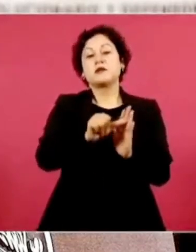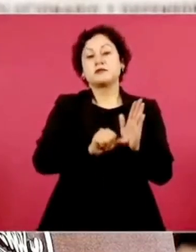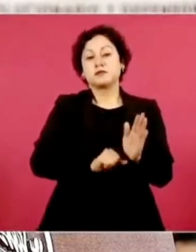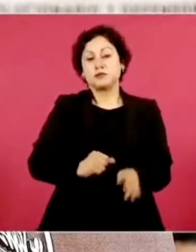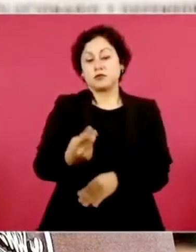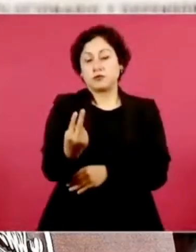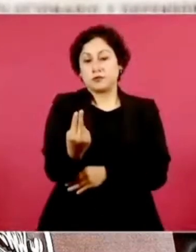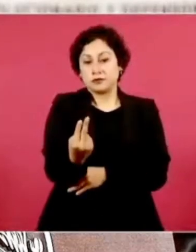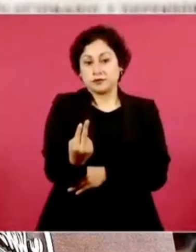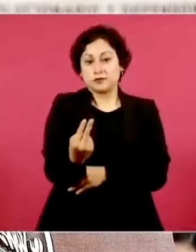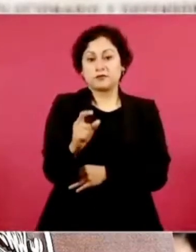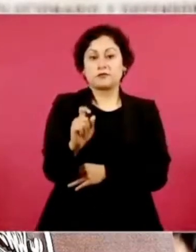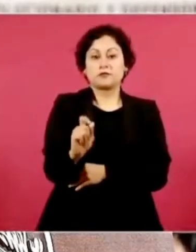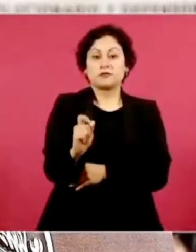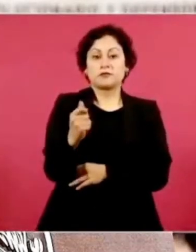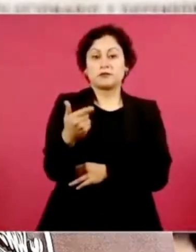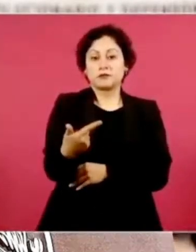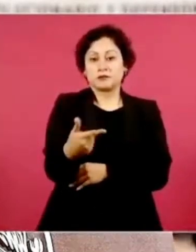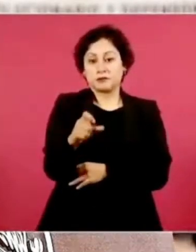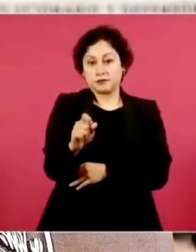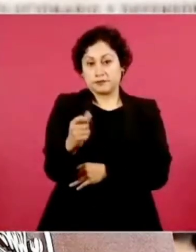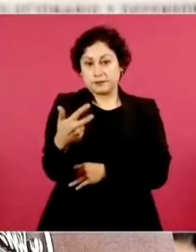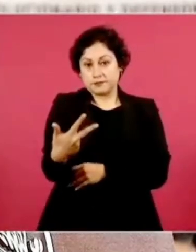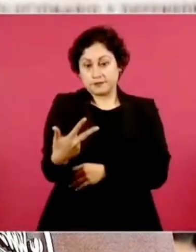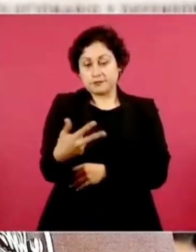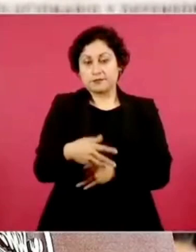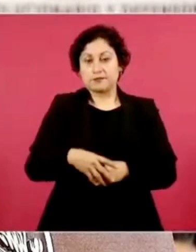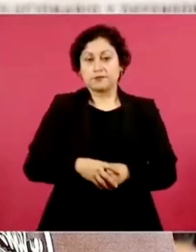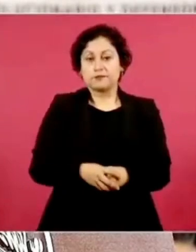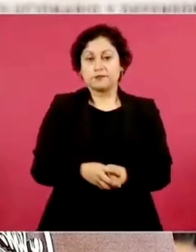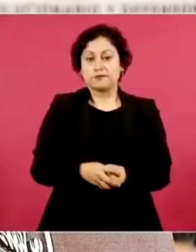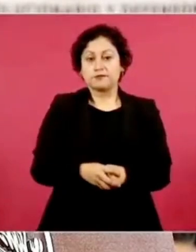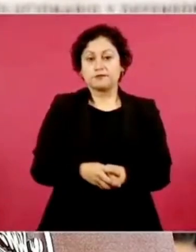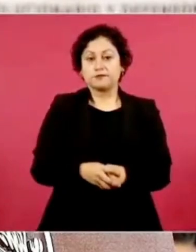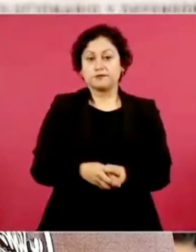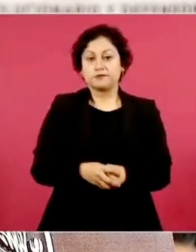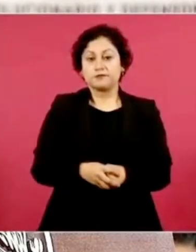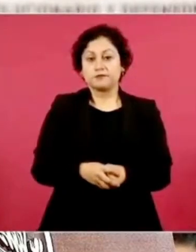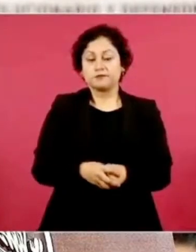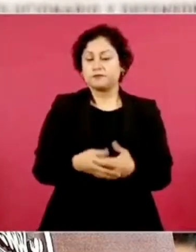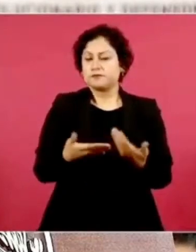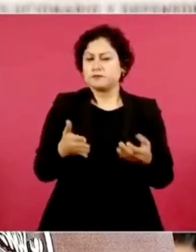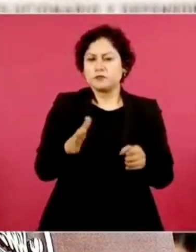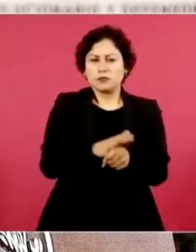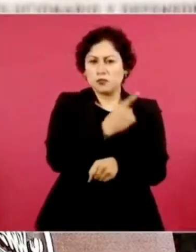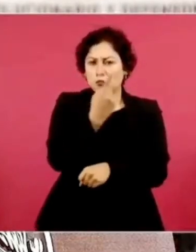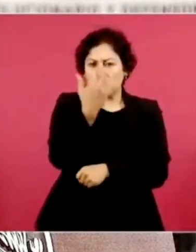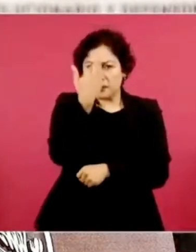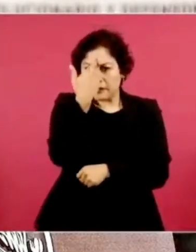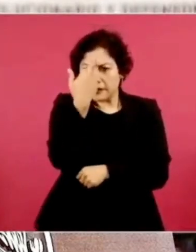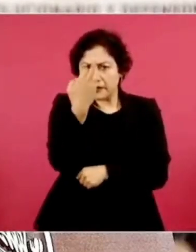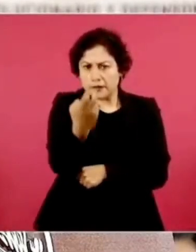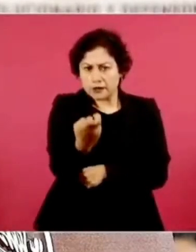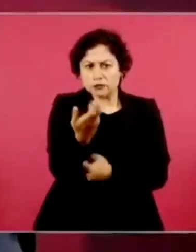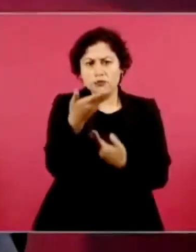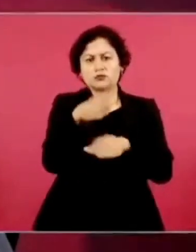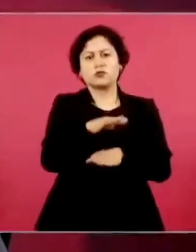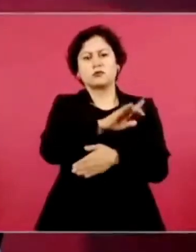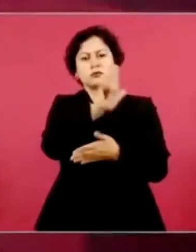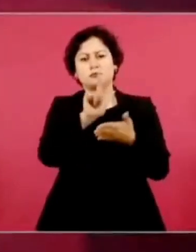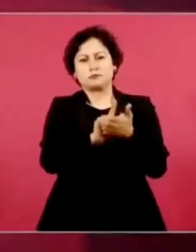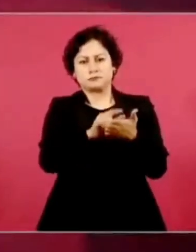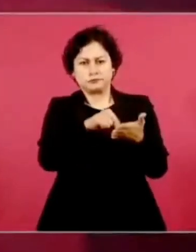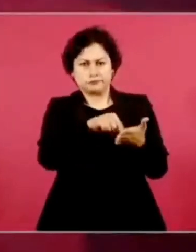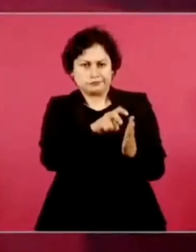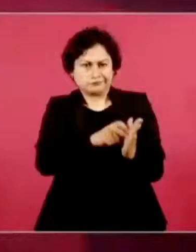25, 27 y 28. En la exposición de motivos de esta iniciativa